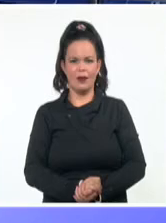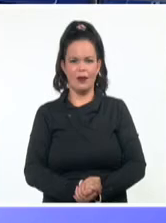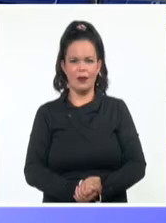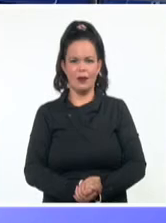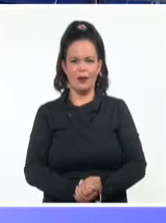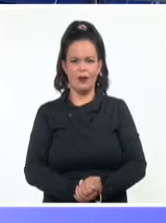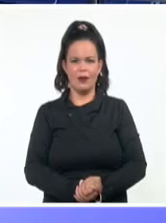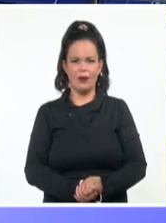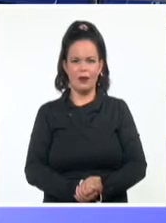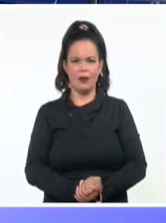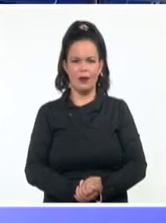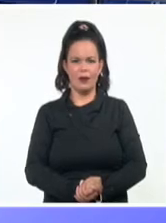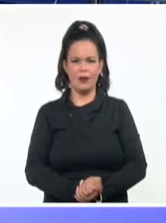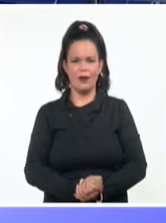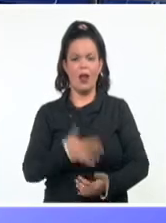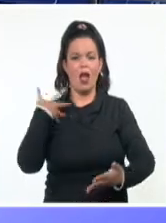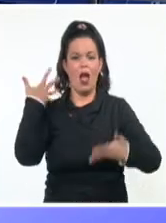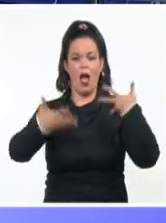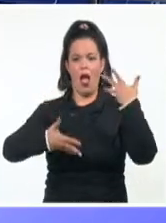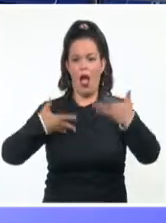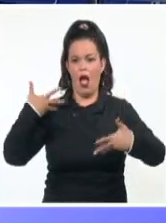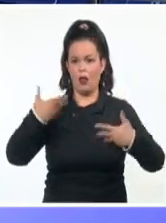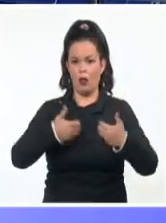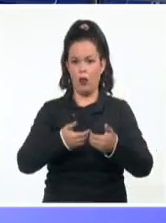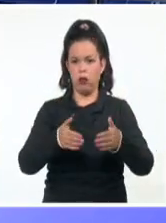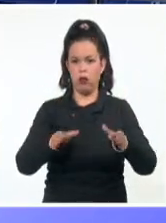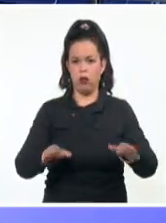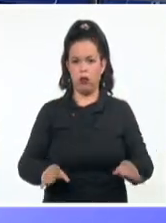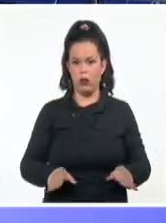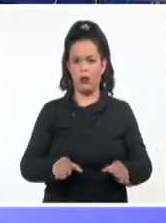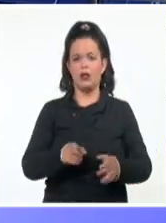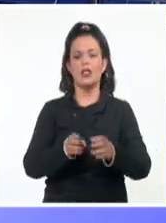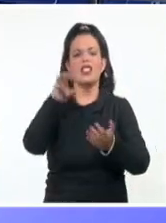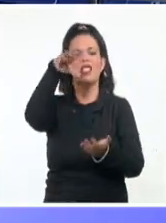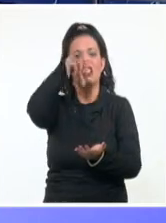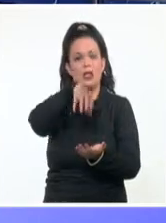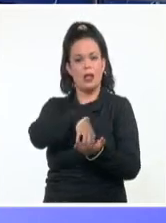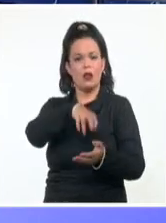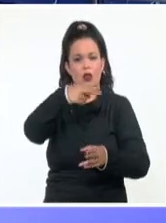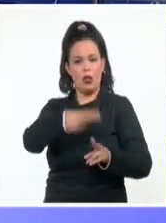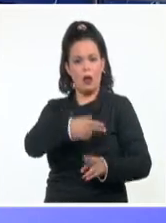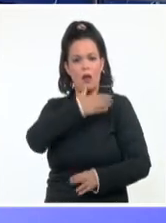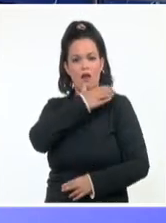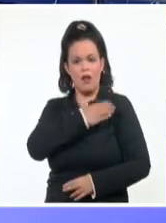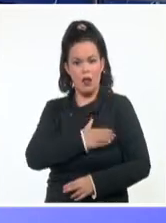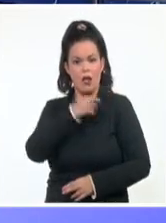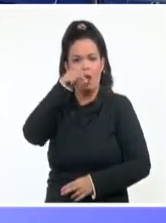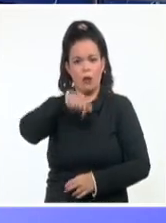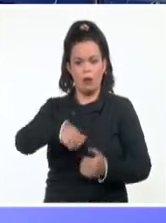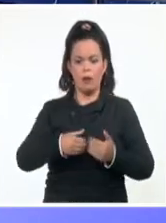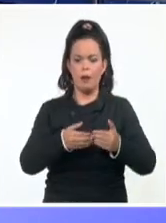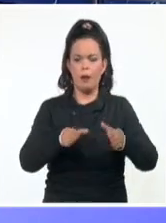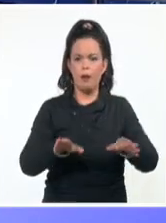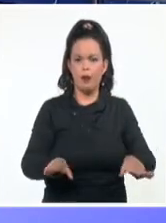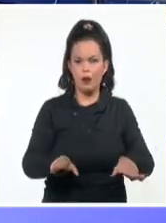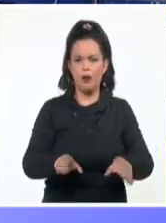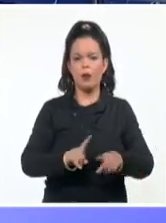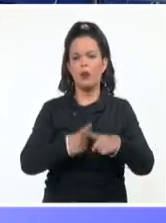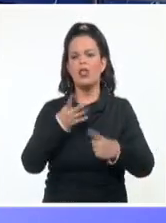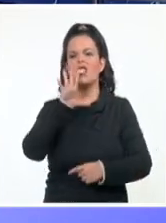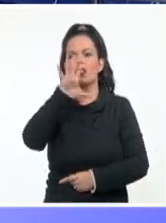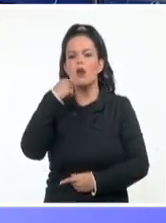capital del centro Fidel Castro Ruz se realizó este 25 de noviembre, fecha en que se conmemoran 5 años de su partida física. Su